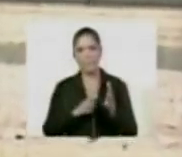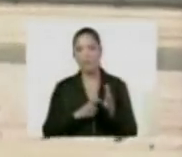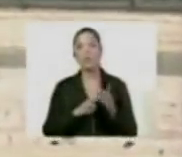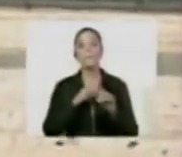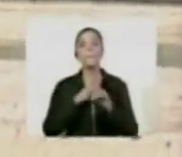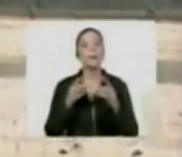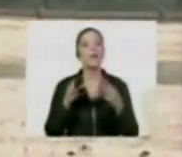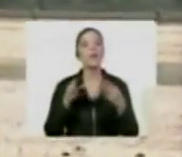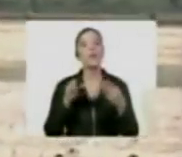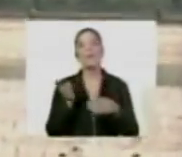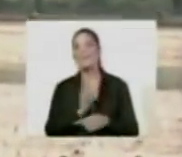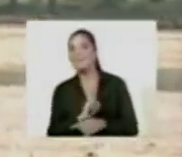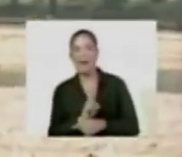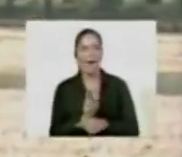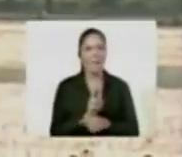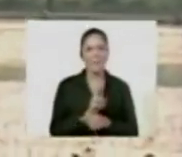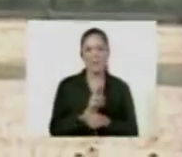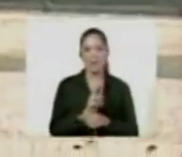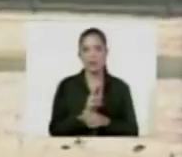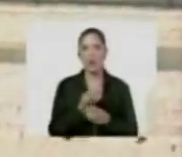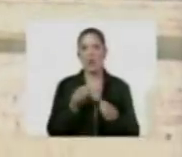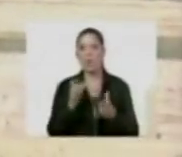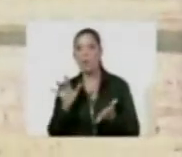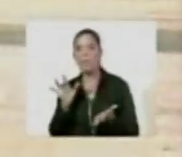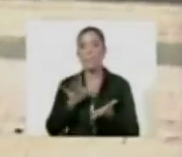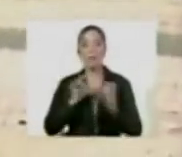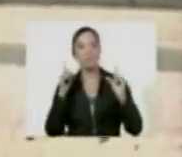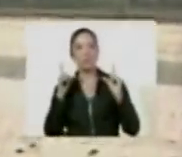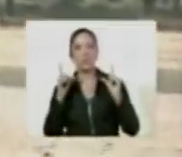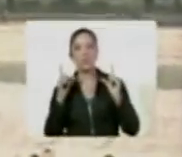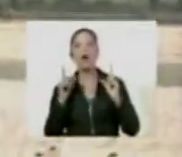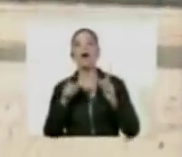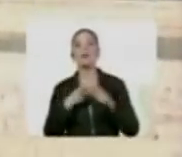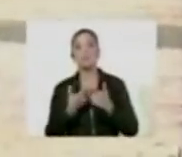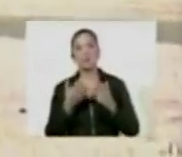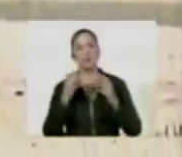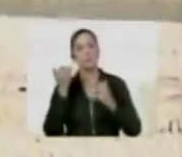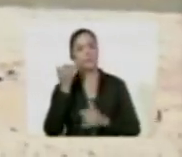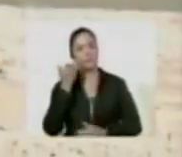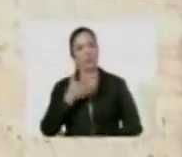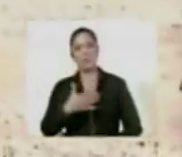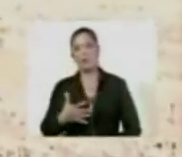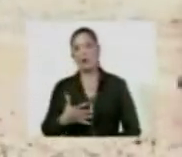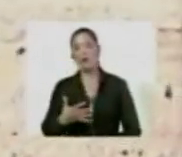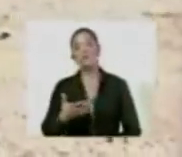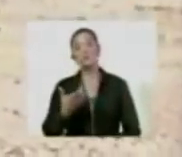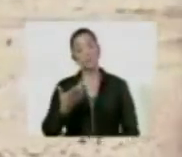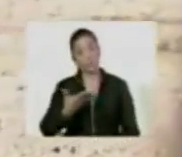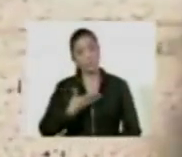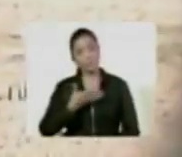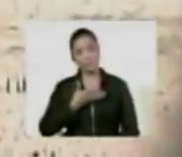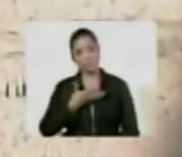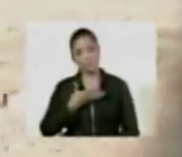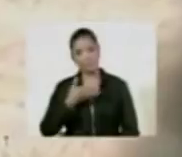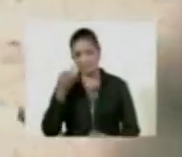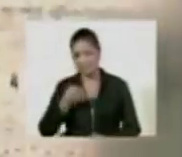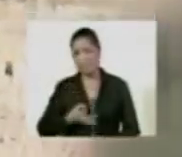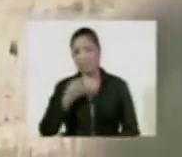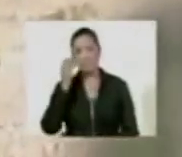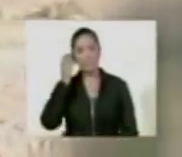manera rápida, de manera sorpresiva, ¿sí? Con una alta iniciativa, lo que nos brindará superioridad